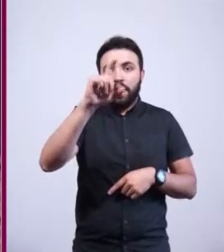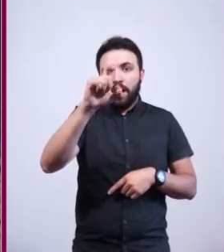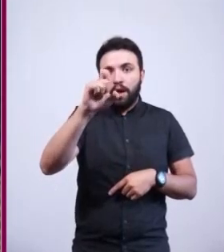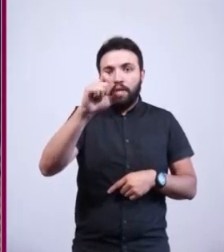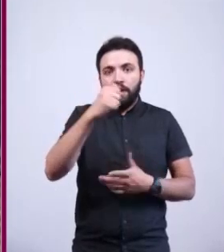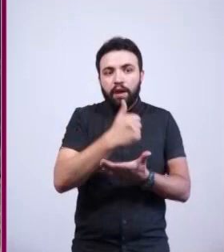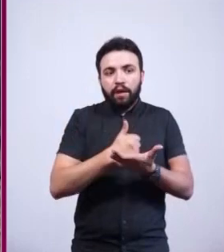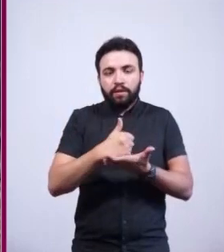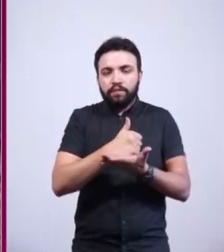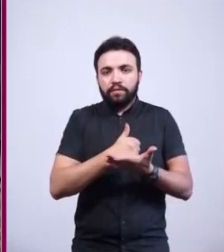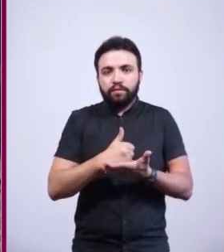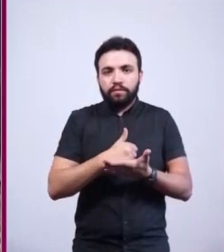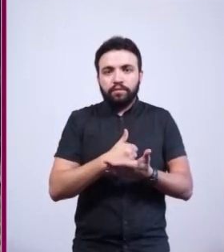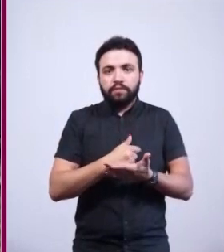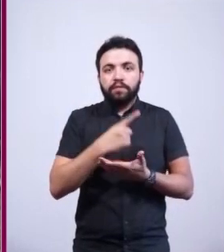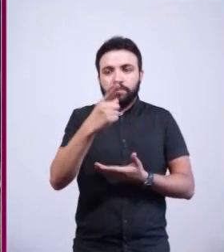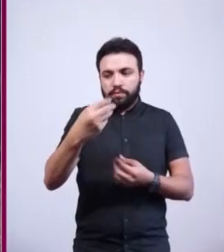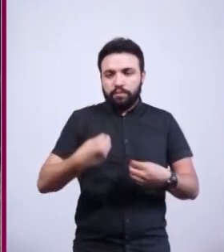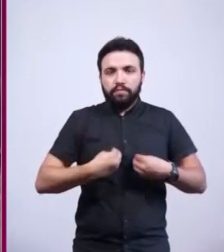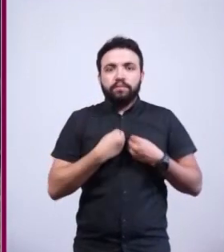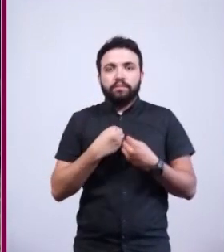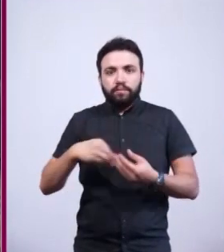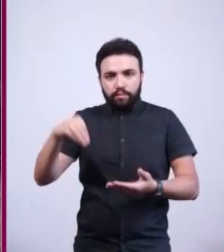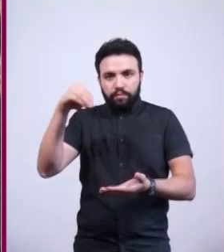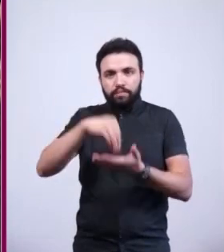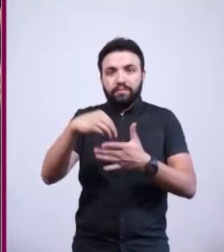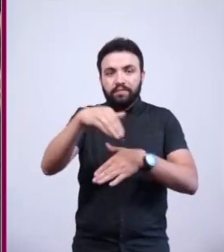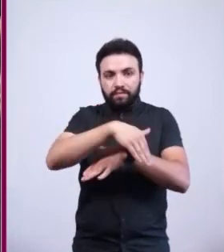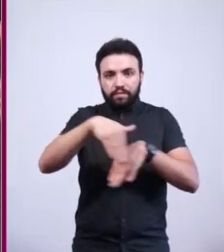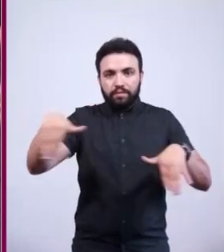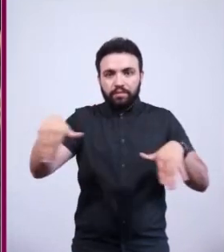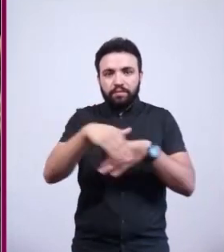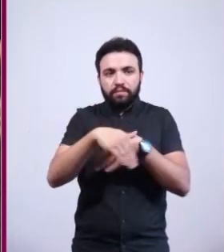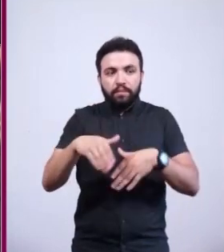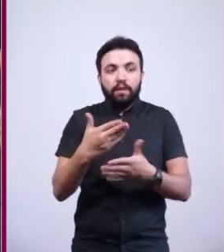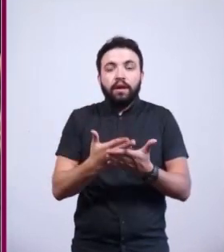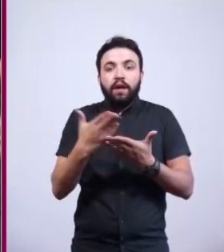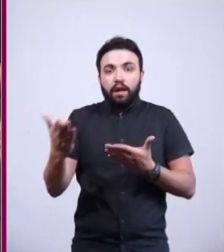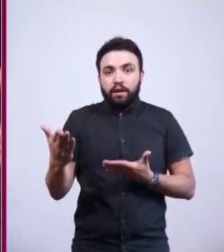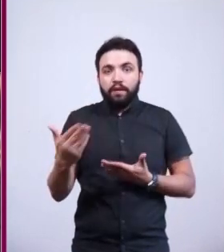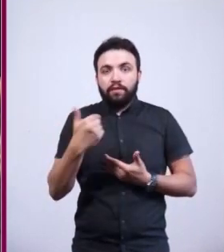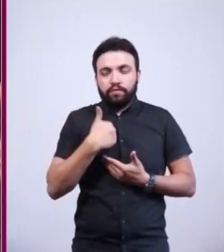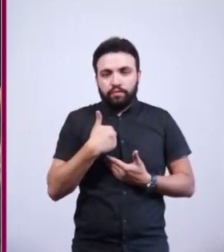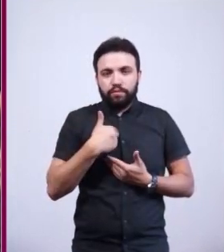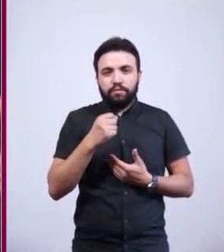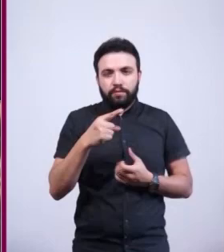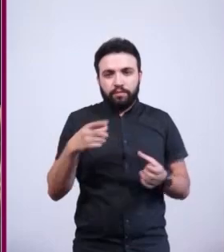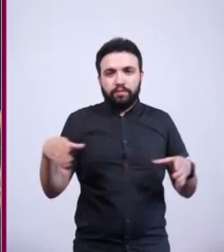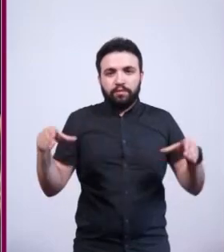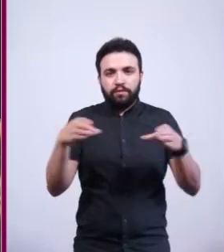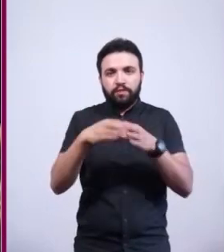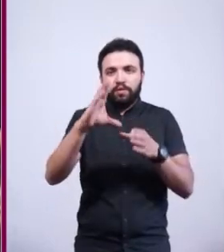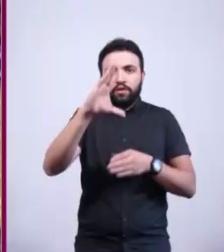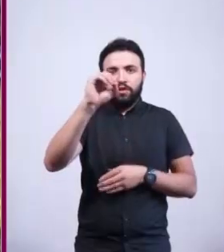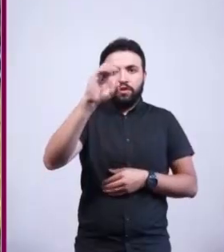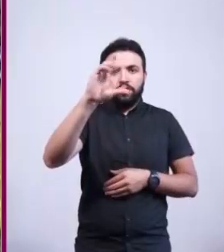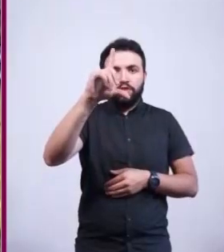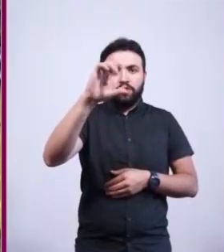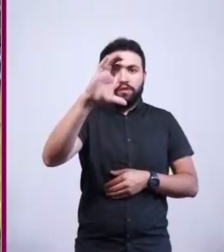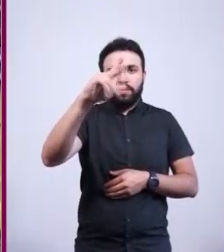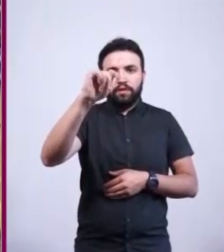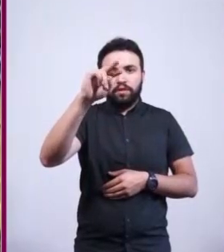llama Luisa y es habitante de la calle. Entonces hice, ahora soy parte de un colectivo que se llama Colectivo La Otra